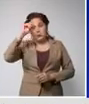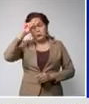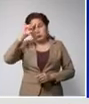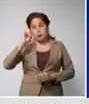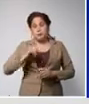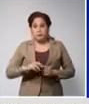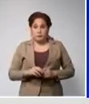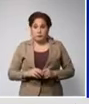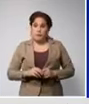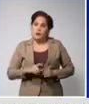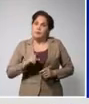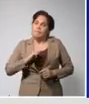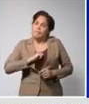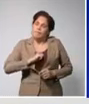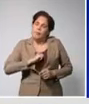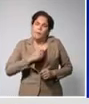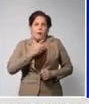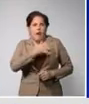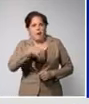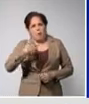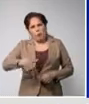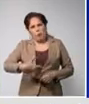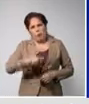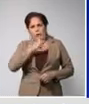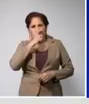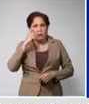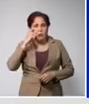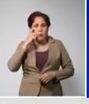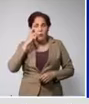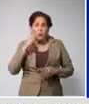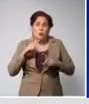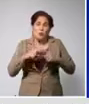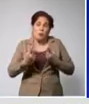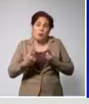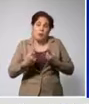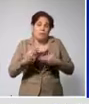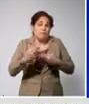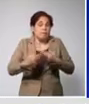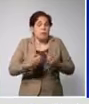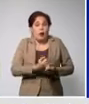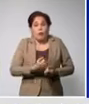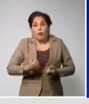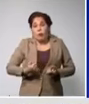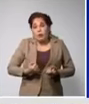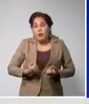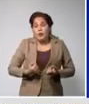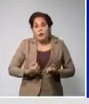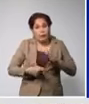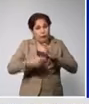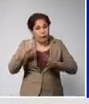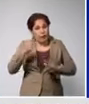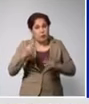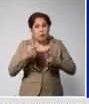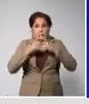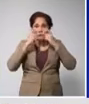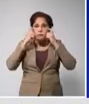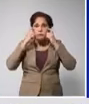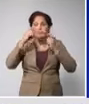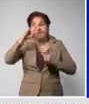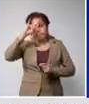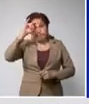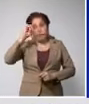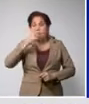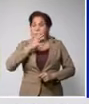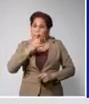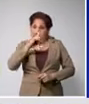lo quisiera, ¿para qué les voy a engañar? A mí tampoco así permanentemente, pero yo creo que